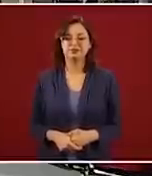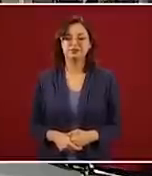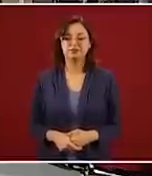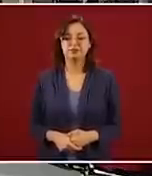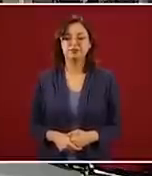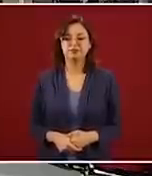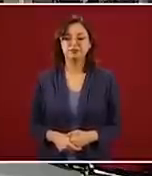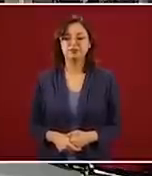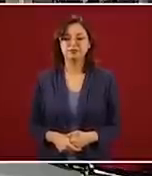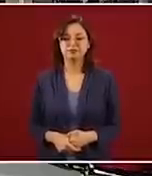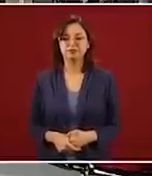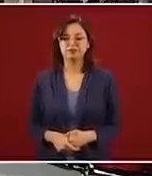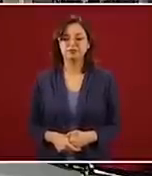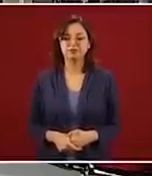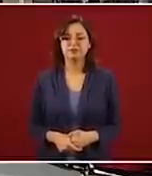¿Cómo?